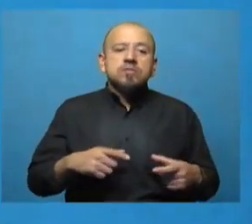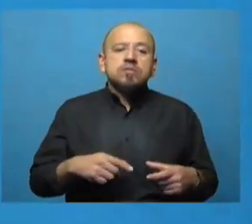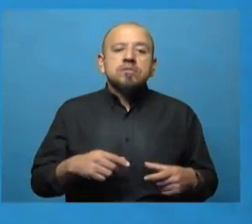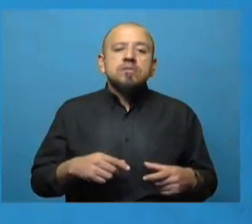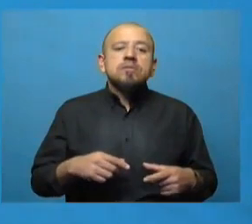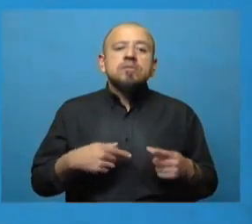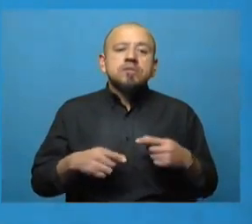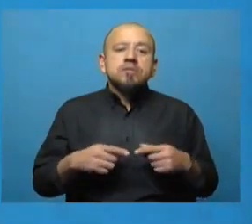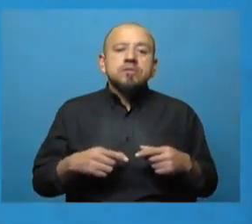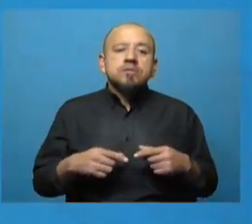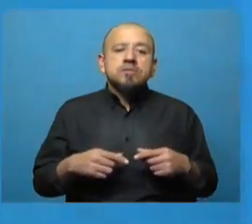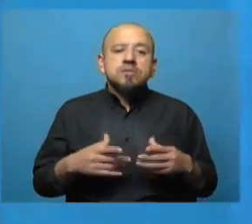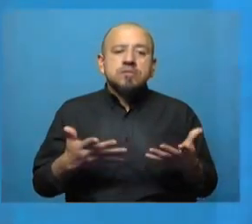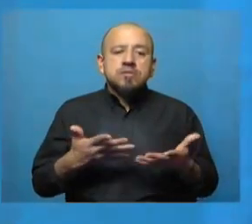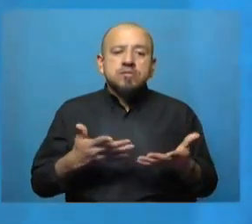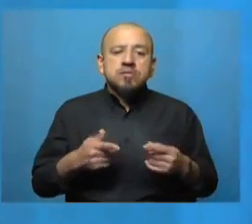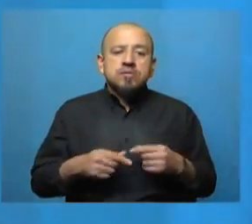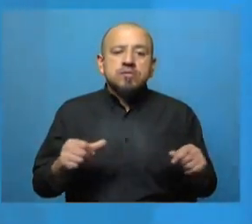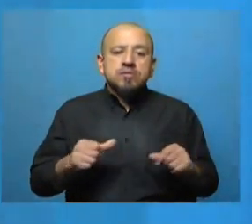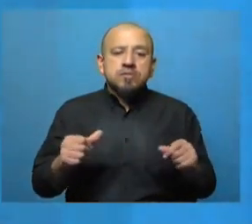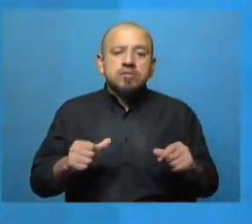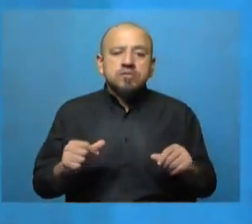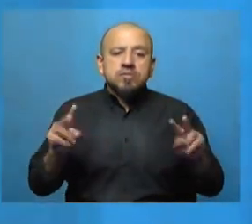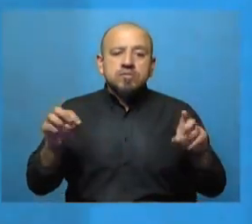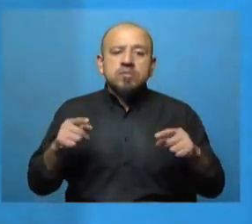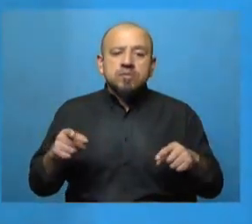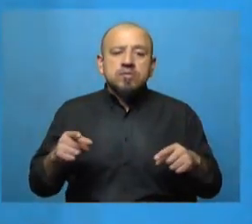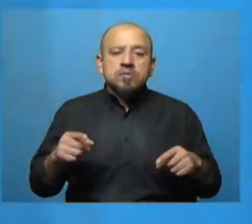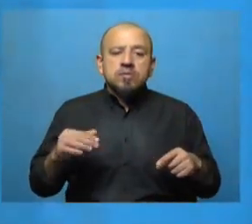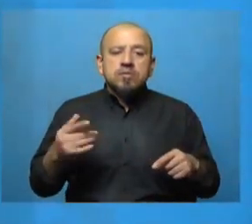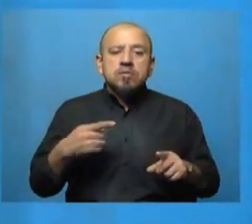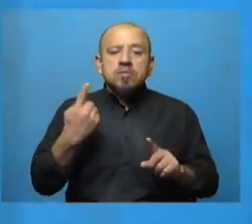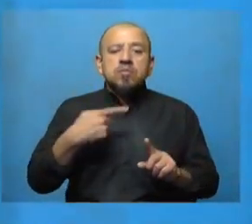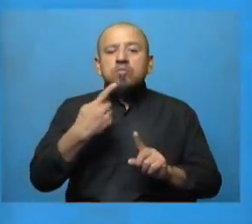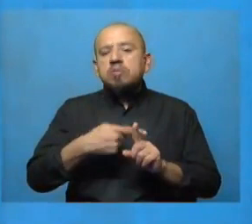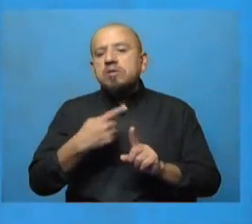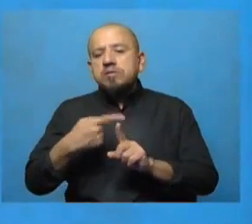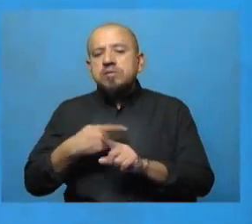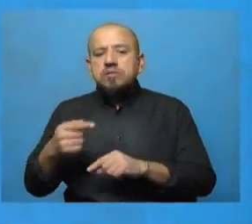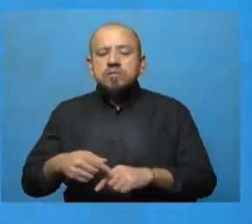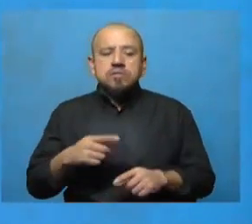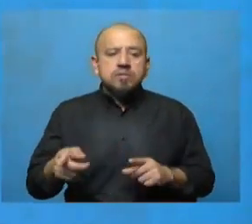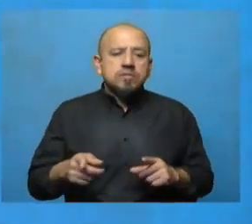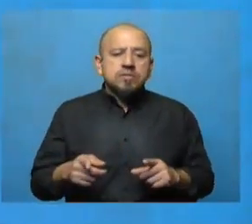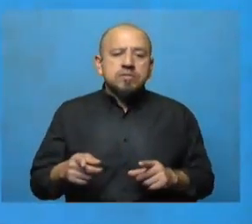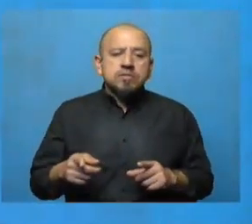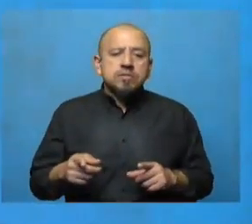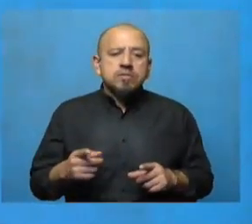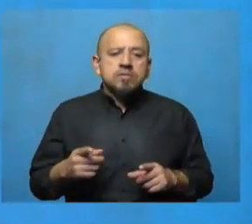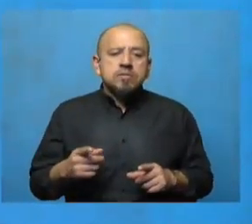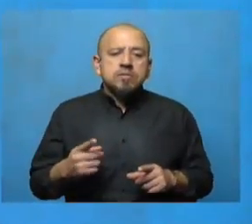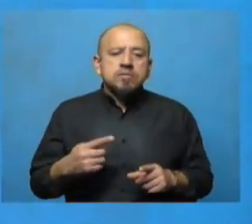porque ahora estoy componiendo un tema que hace ya como mesa que estoy que le doy vuelta para acá para allá para acá para allá